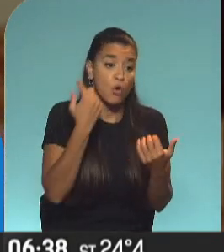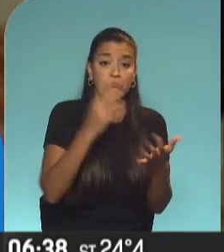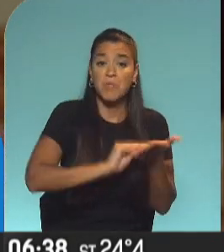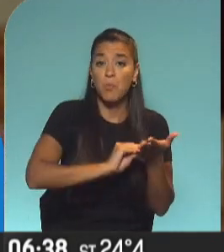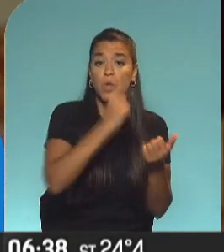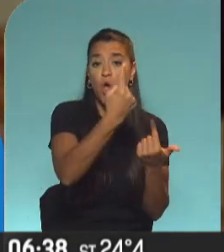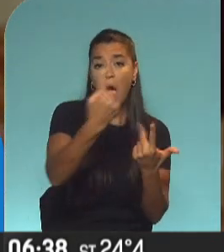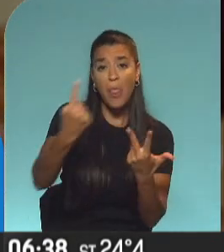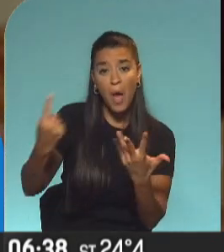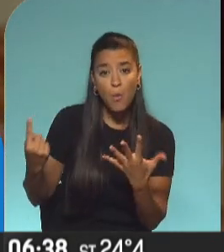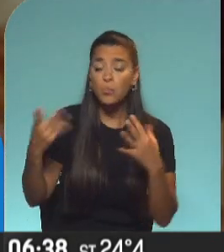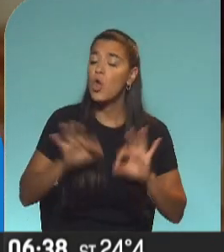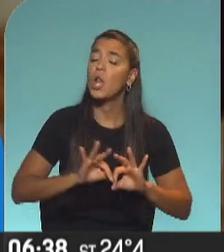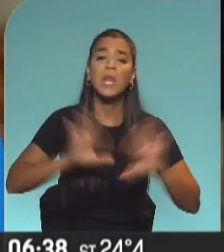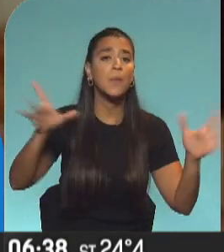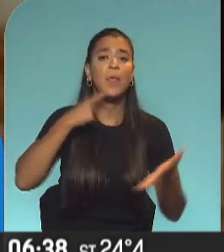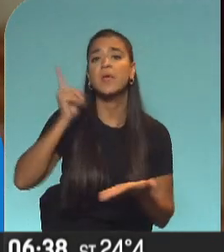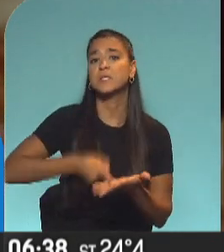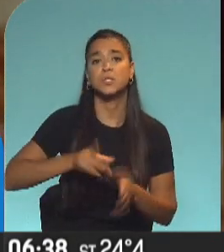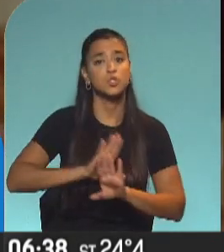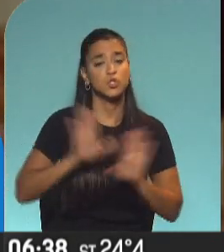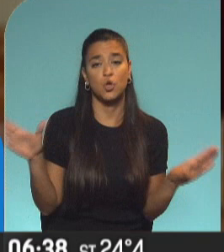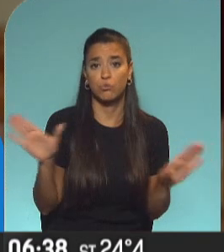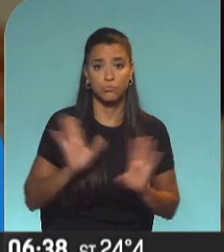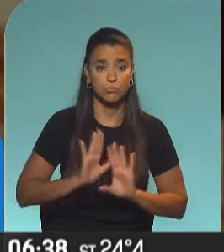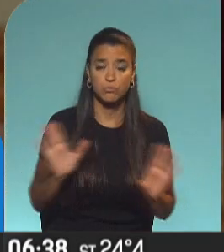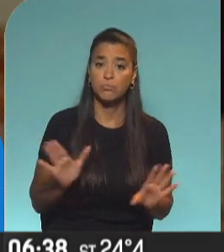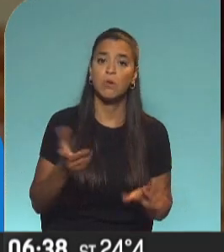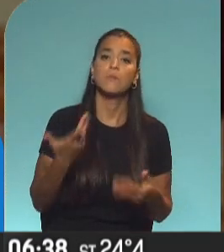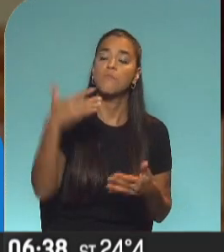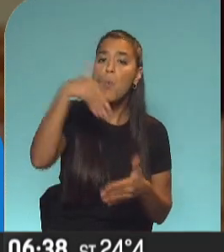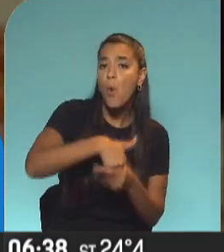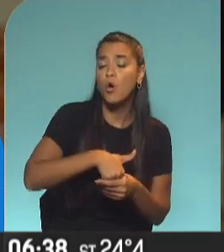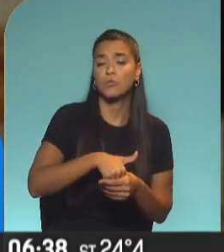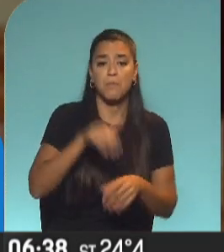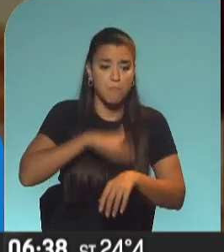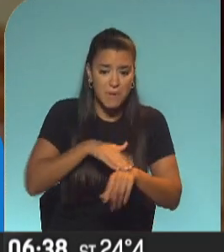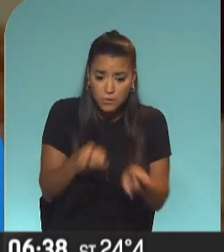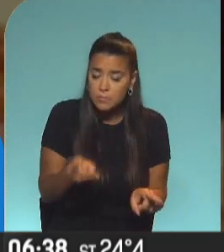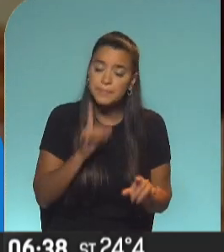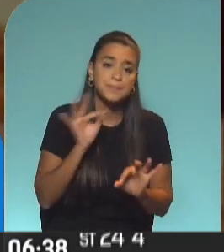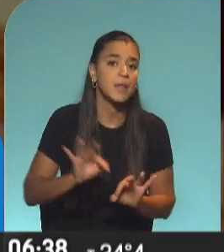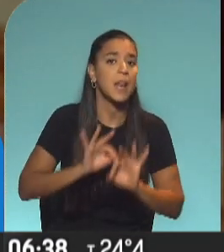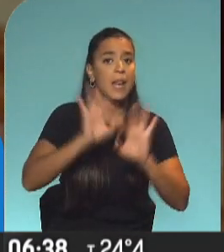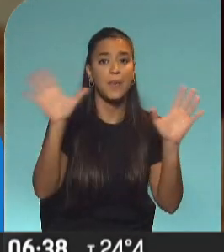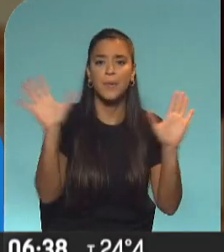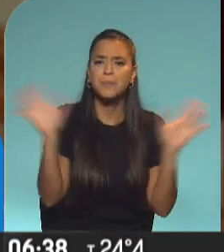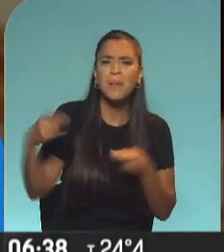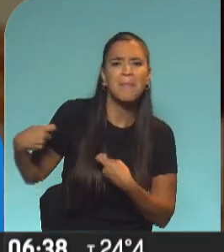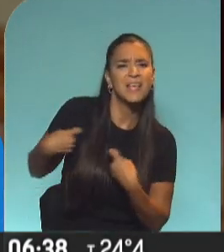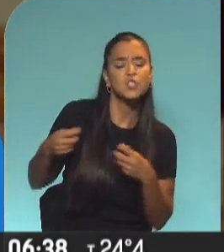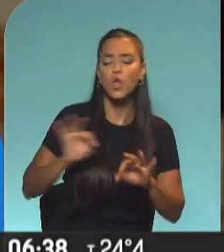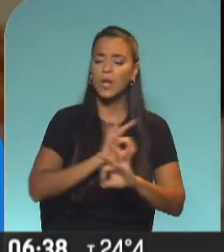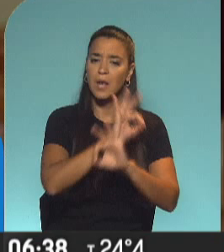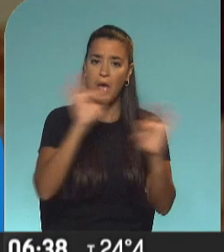diputados tenga libre albedrío a la hora de decidir, a la hora de votar, sin ninguna presión. En